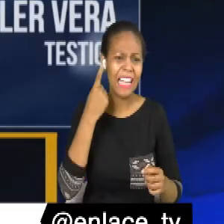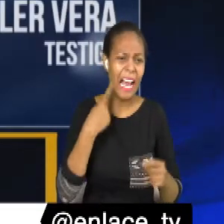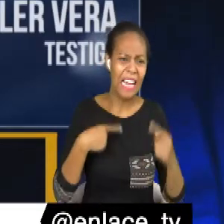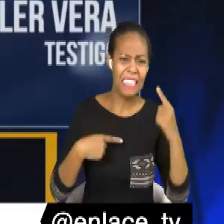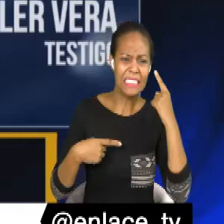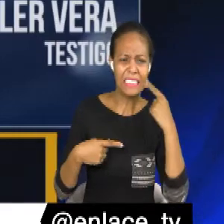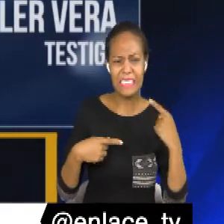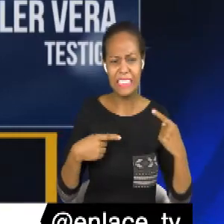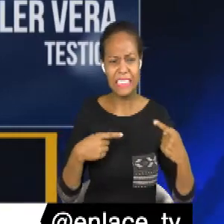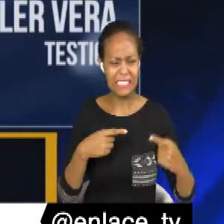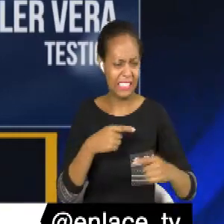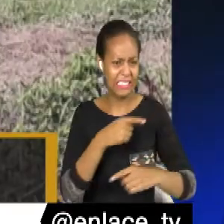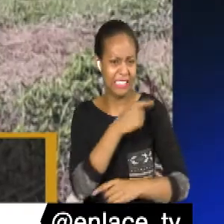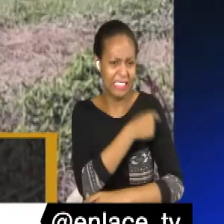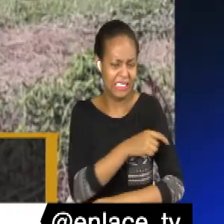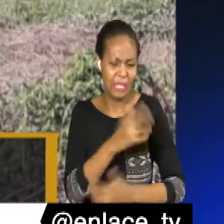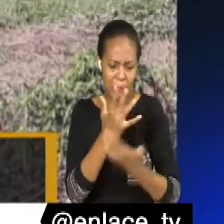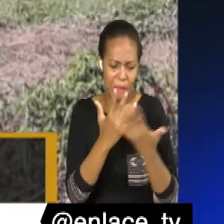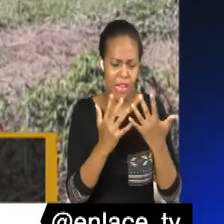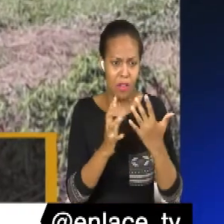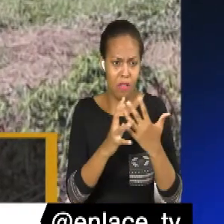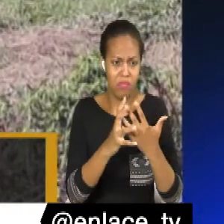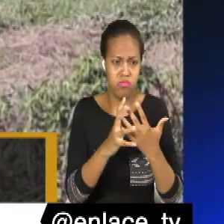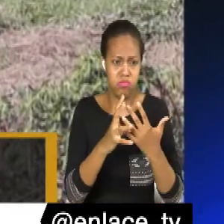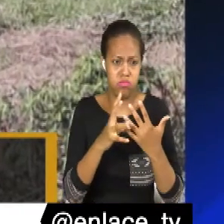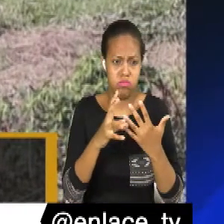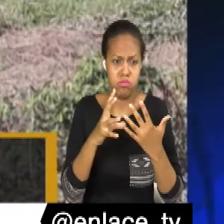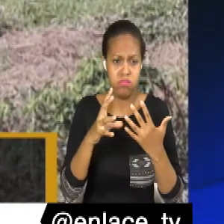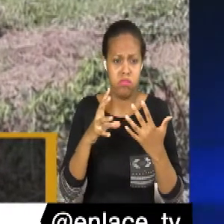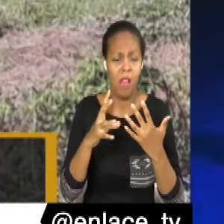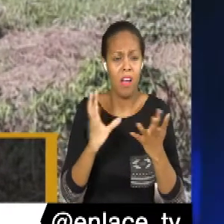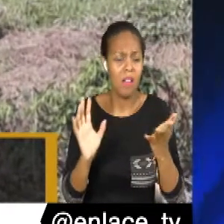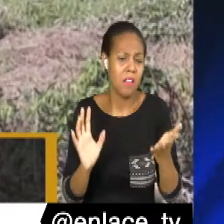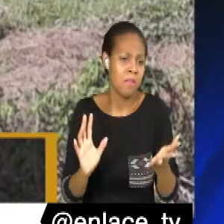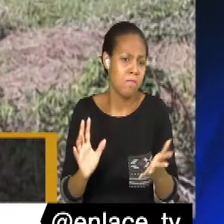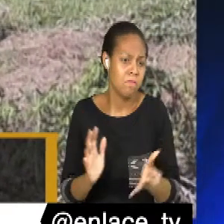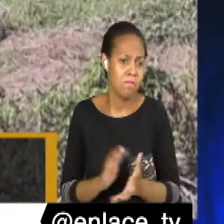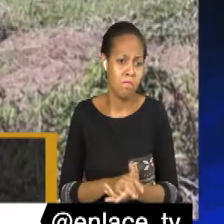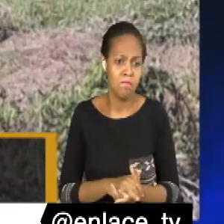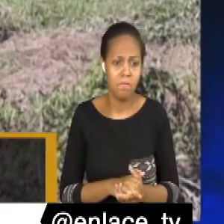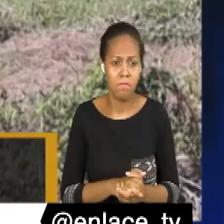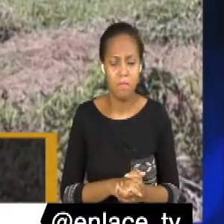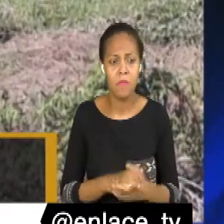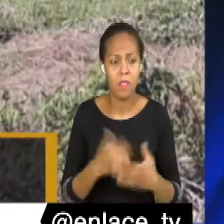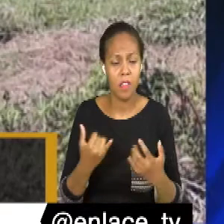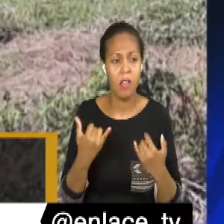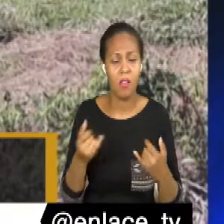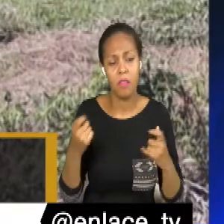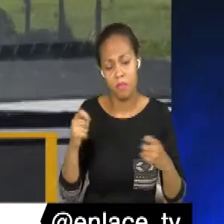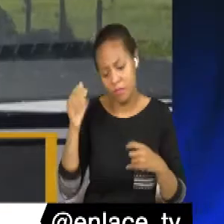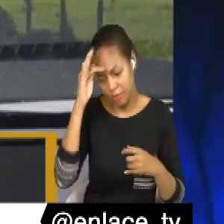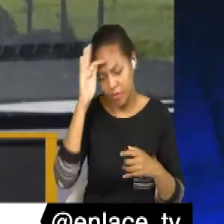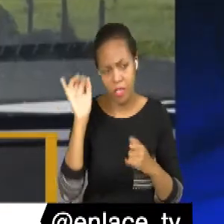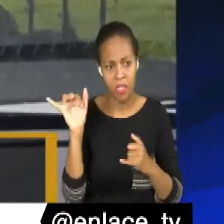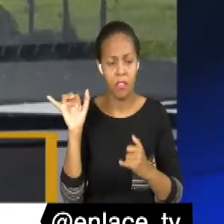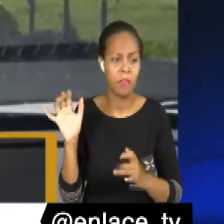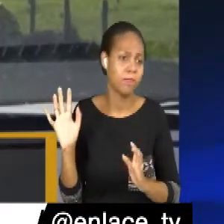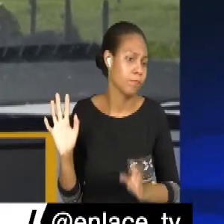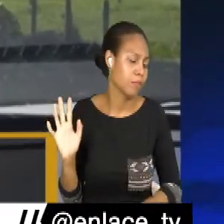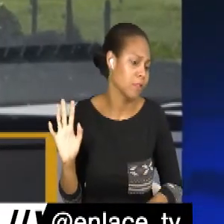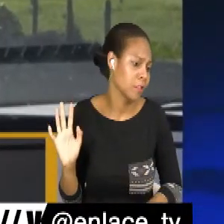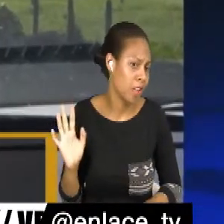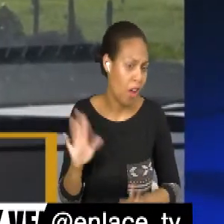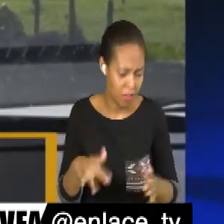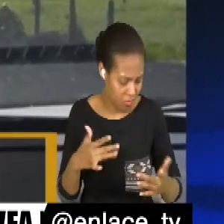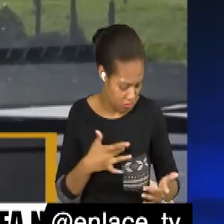vidrios y las manos hinchadas. Pues ya va a dirigir a la clínica, a mirar que lo toma, o sea que en el momento pues uno no siente los